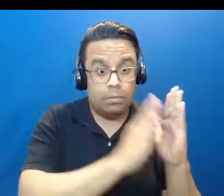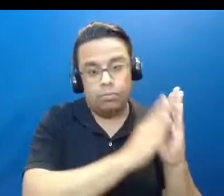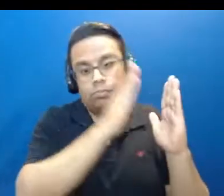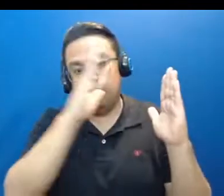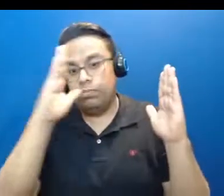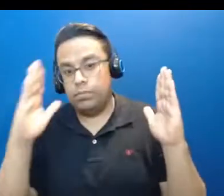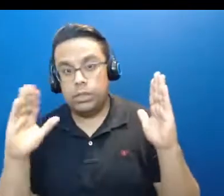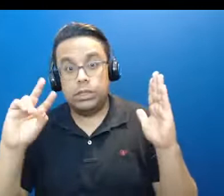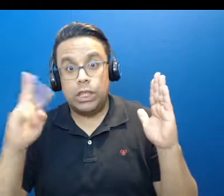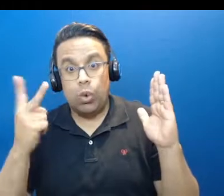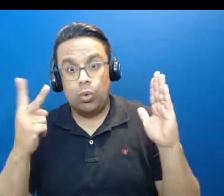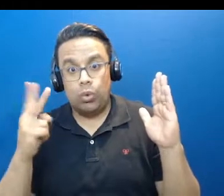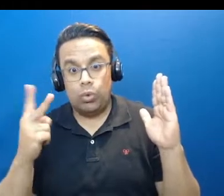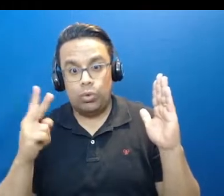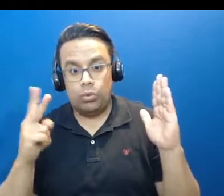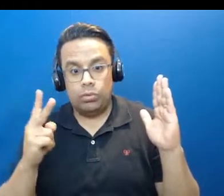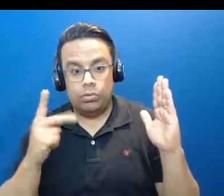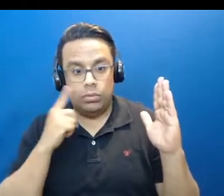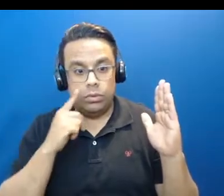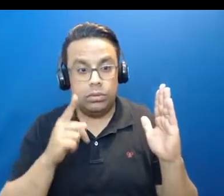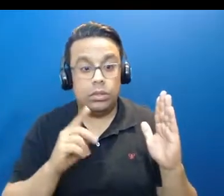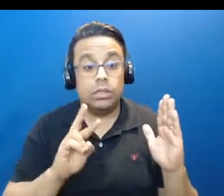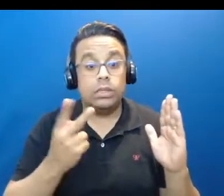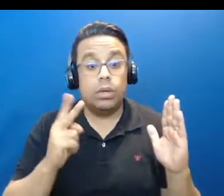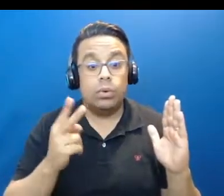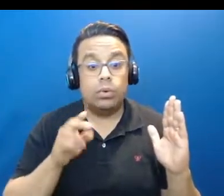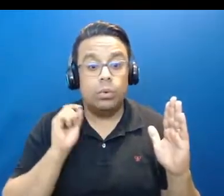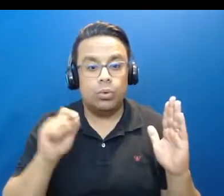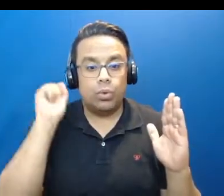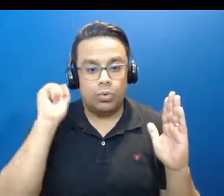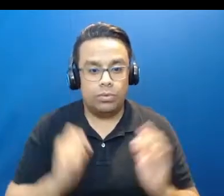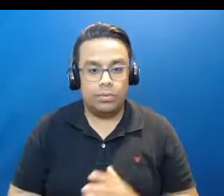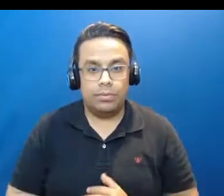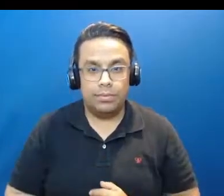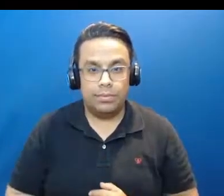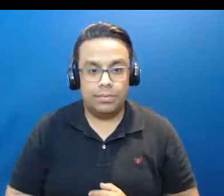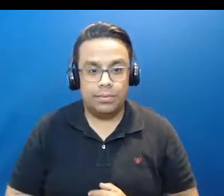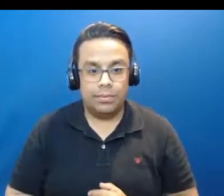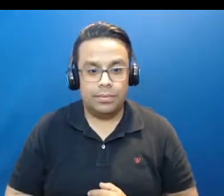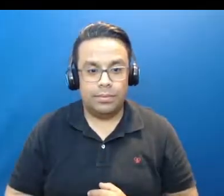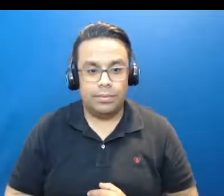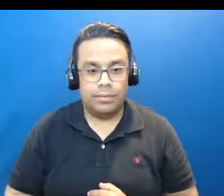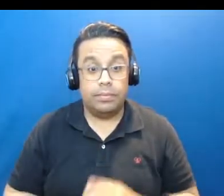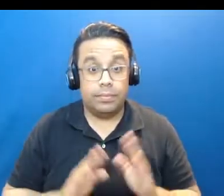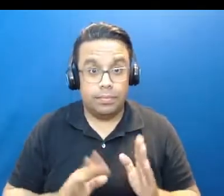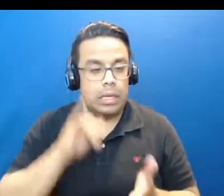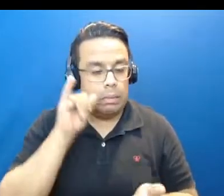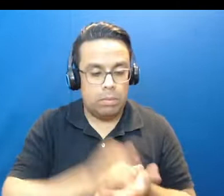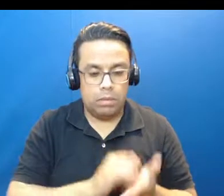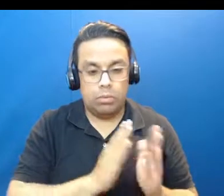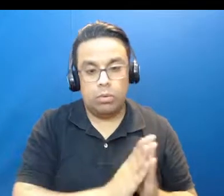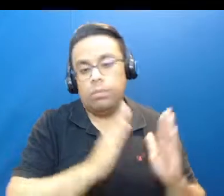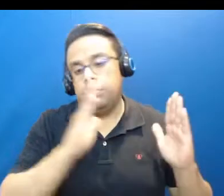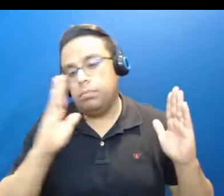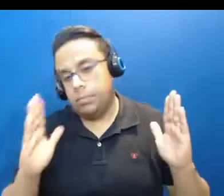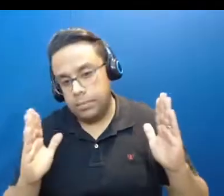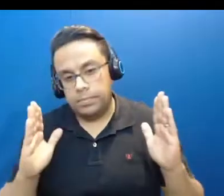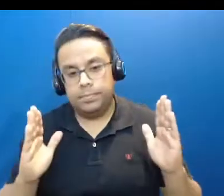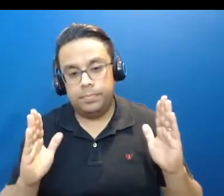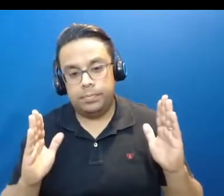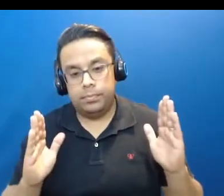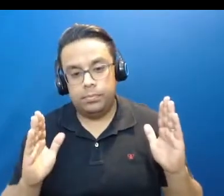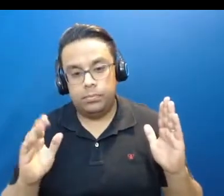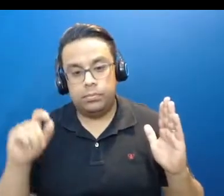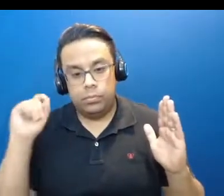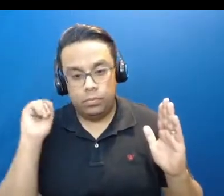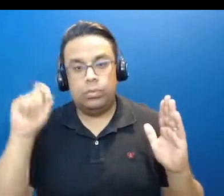punto. Con los OSNAP le voy a decir que mi segundo punto es el final de esta línea, y así sucesivamente. La siguiente,